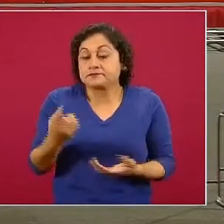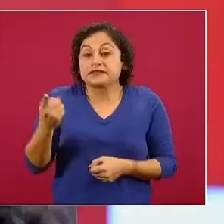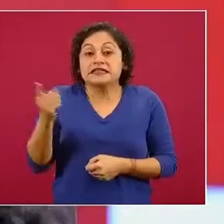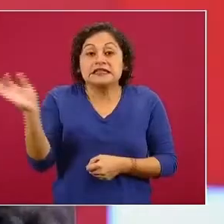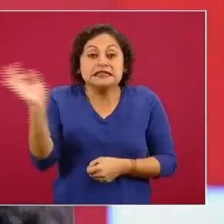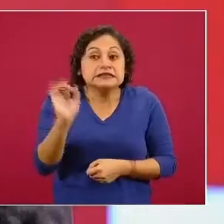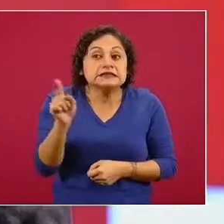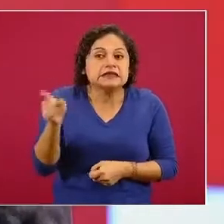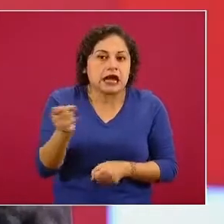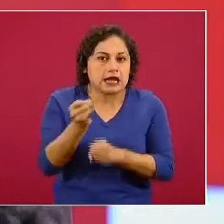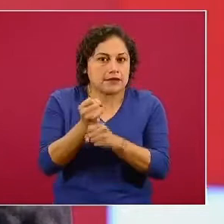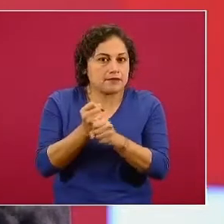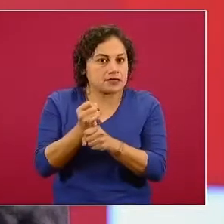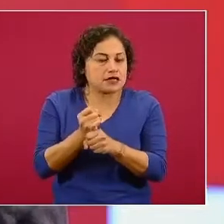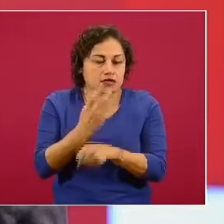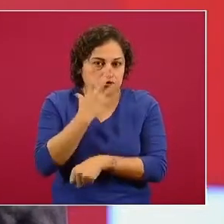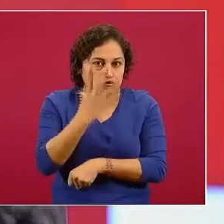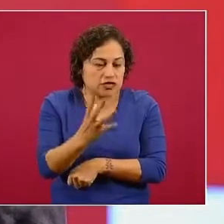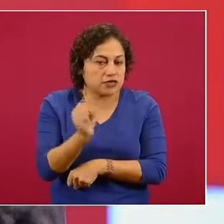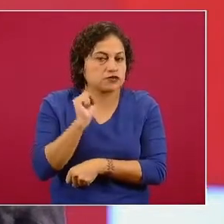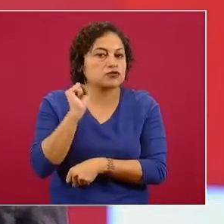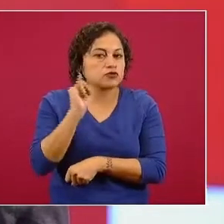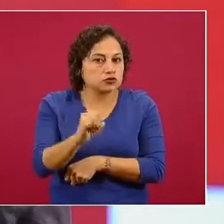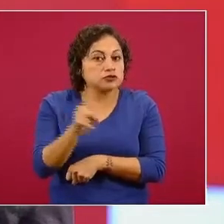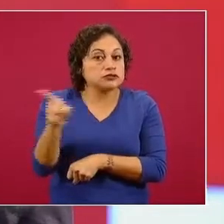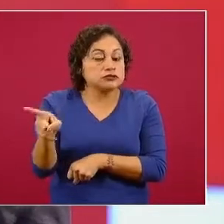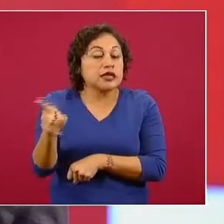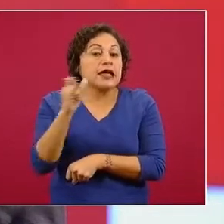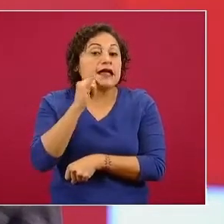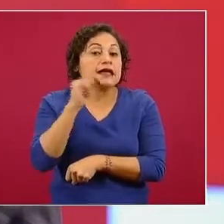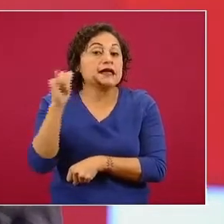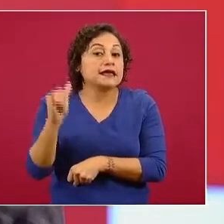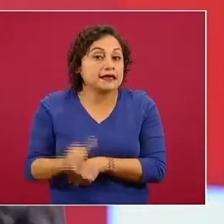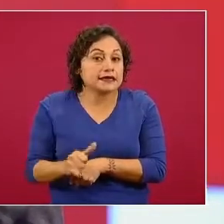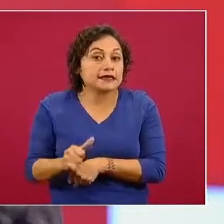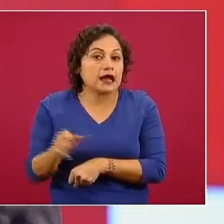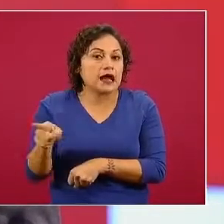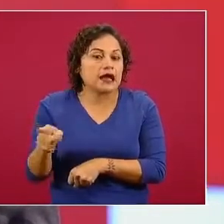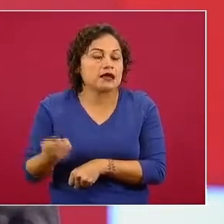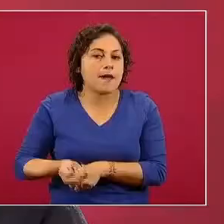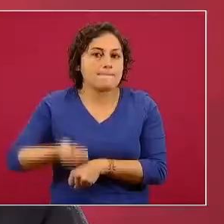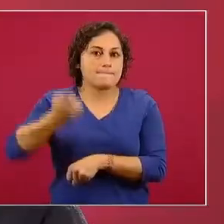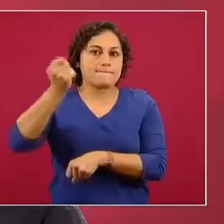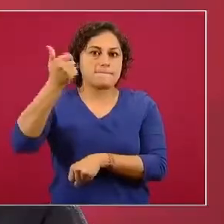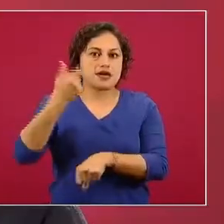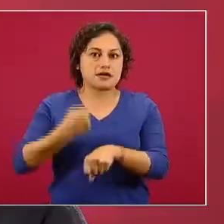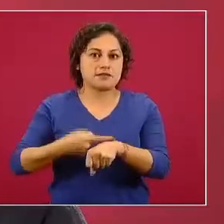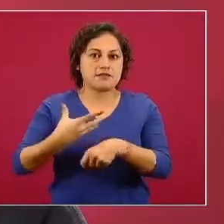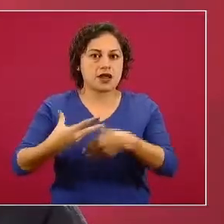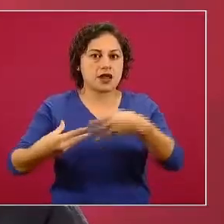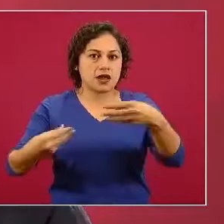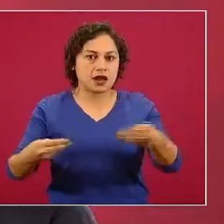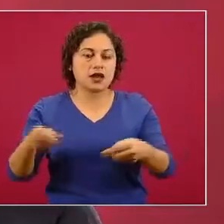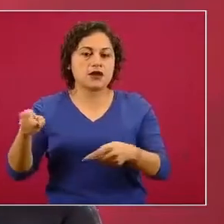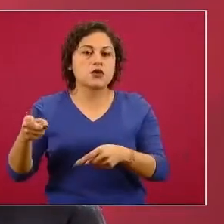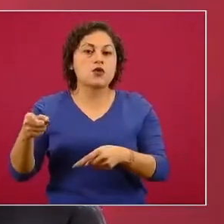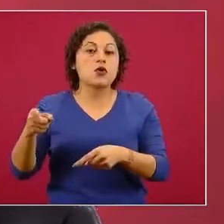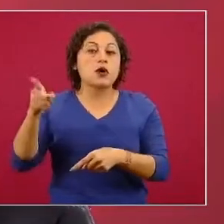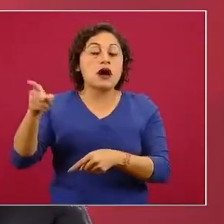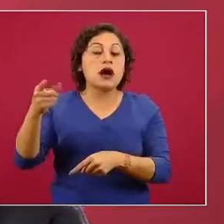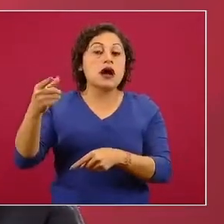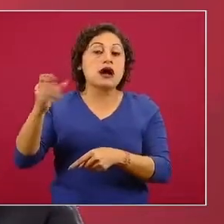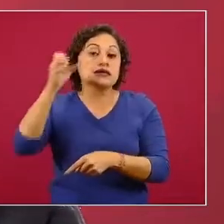que antes de la epidemia que se conociera en Wuhan, China, es decir, en la última semana de diciembre, se